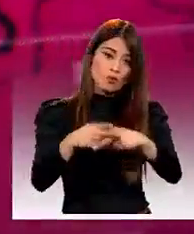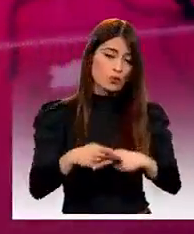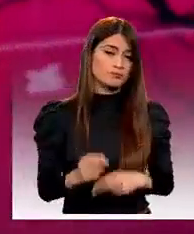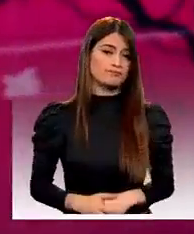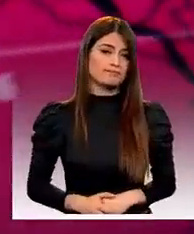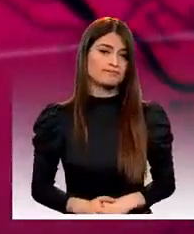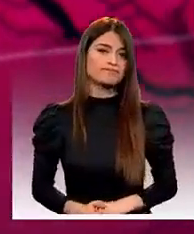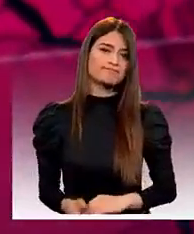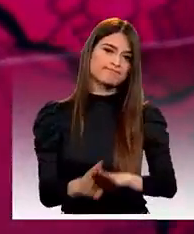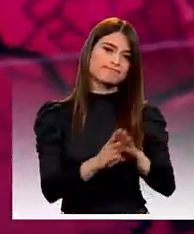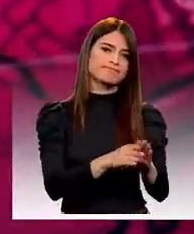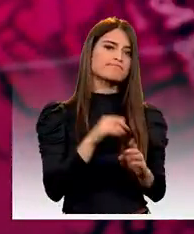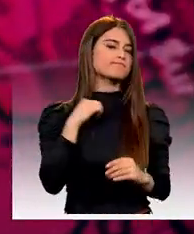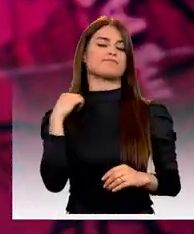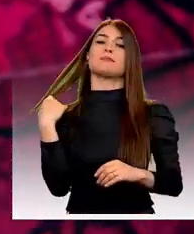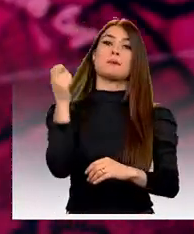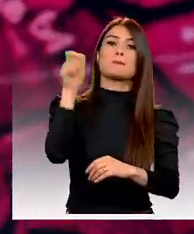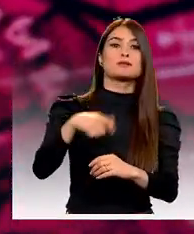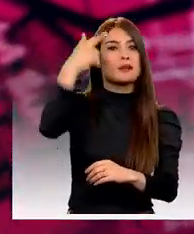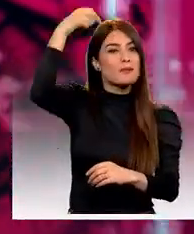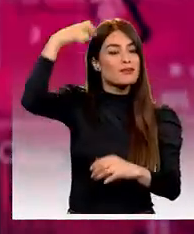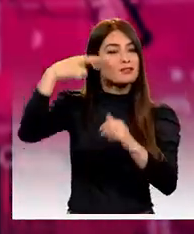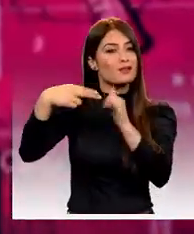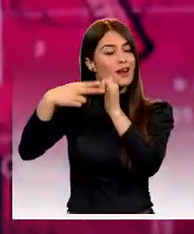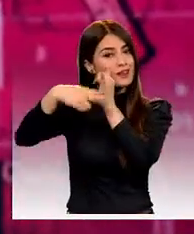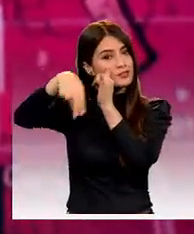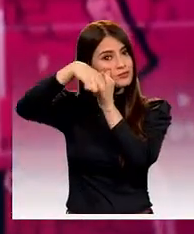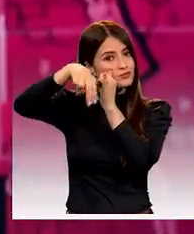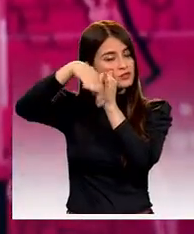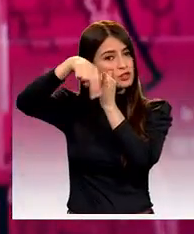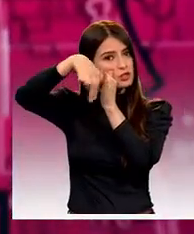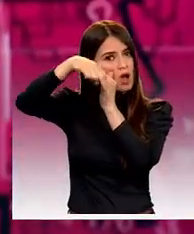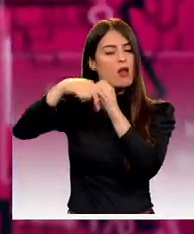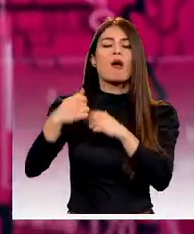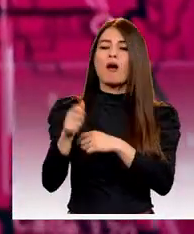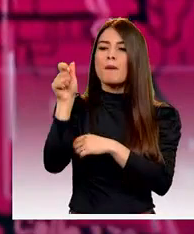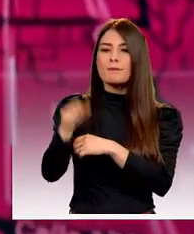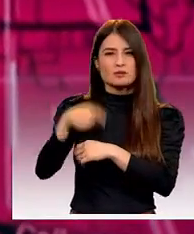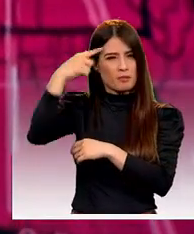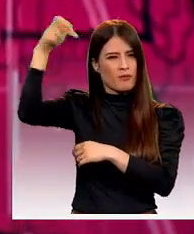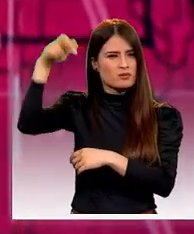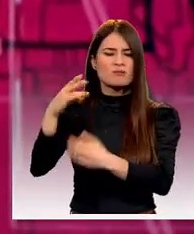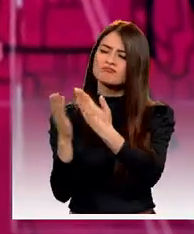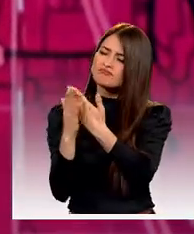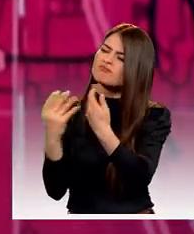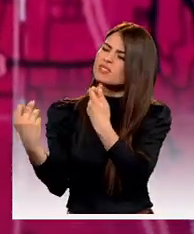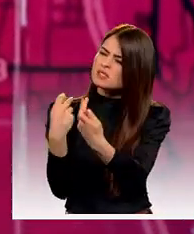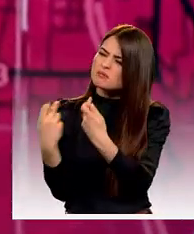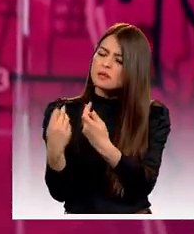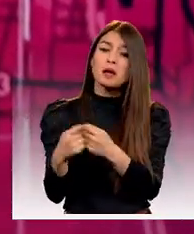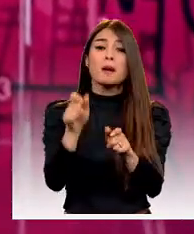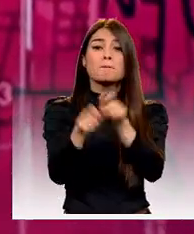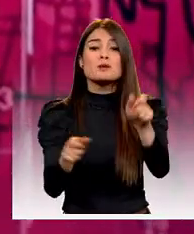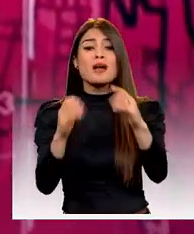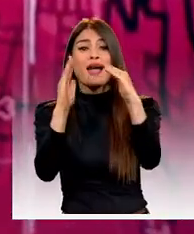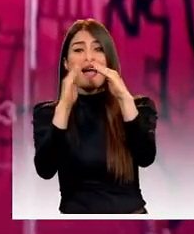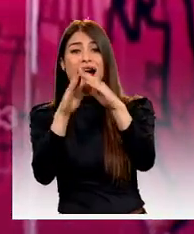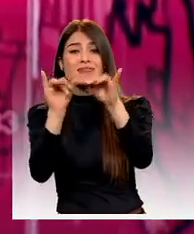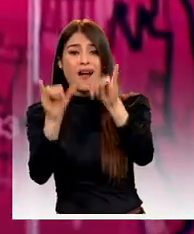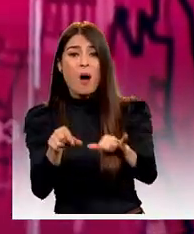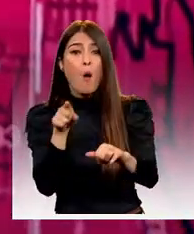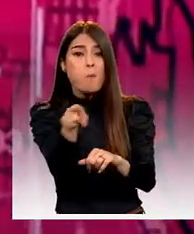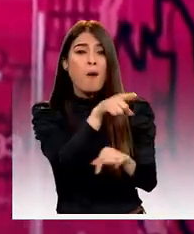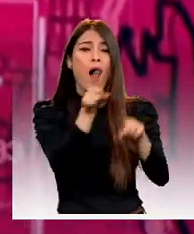También consultamos a un sociólogo para que nos ayude a entender el comportamiento y los sentimientos que se generan en los ciudadanos al permanecer